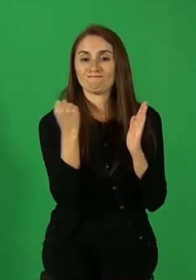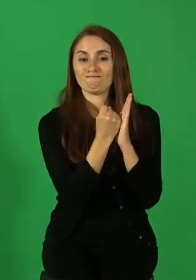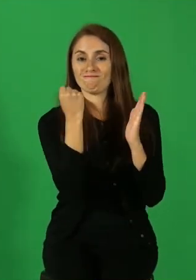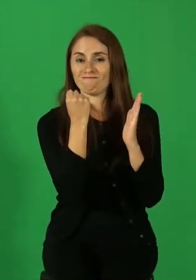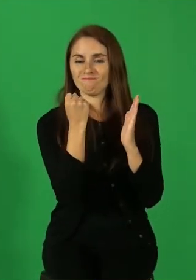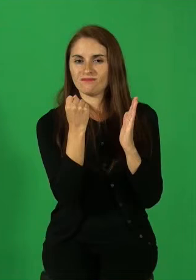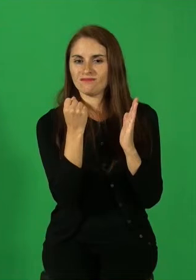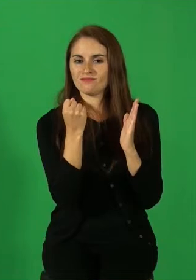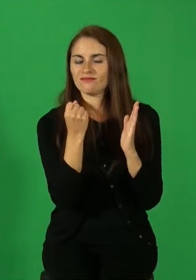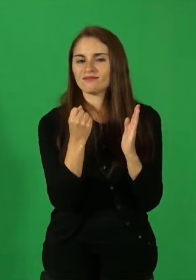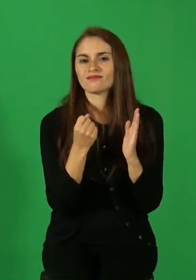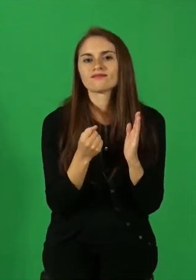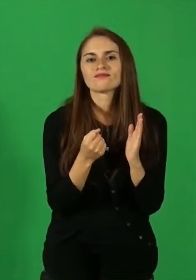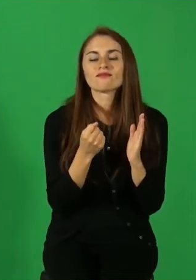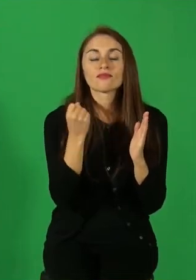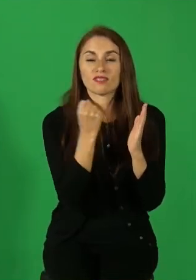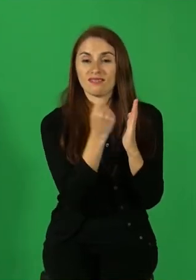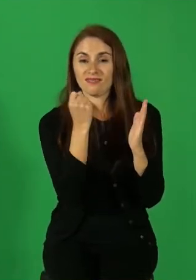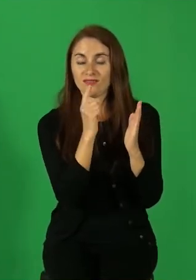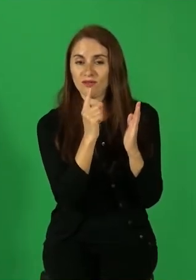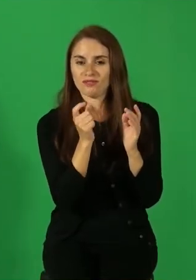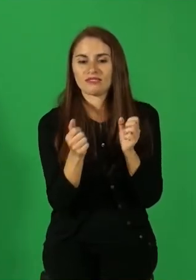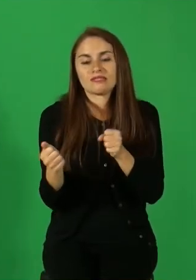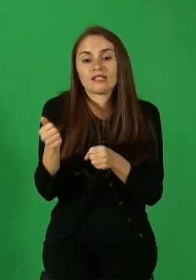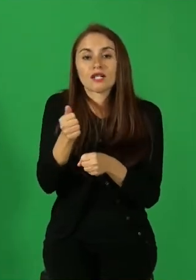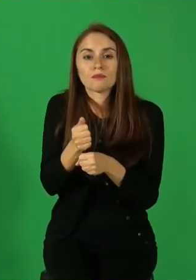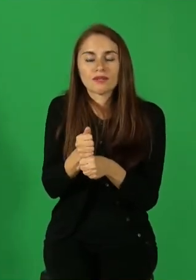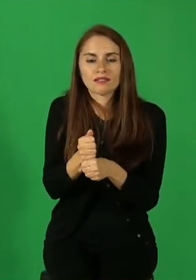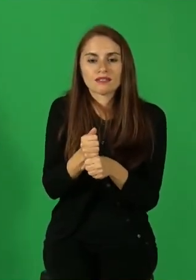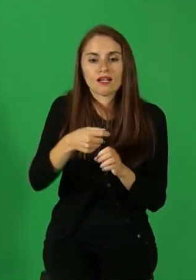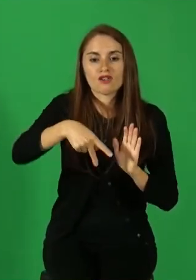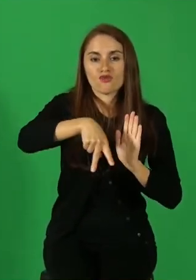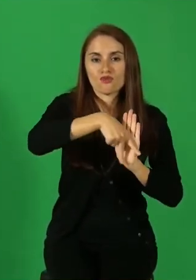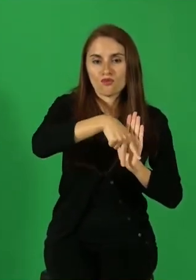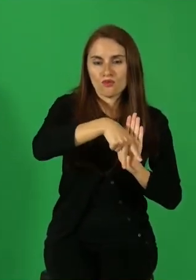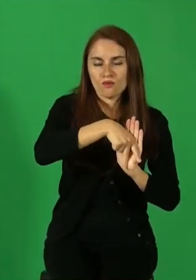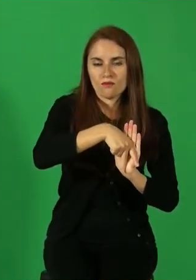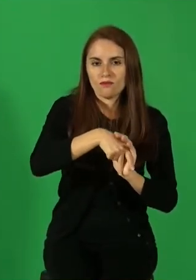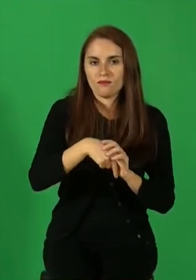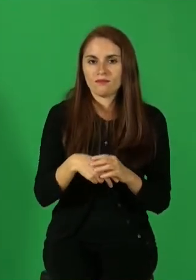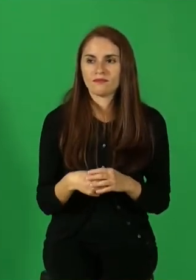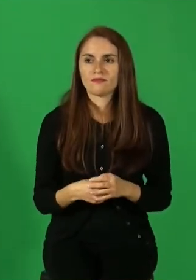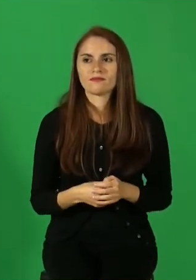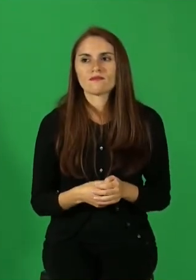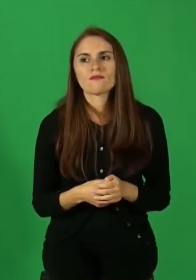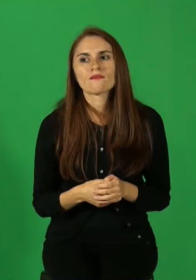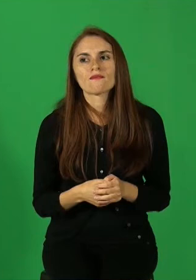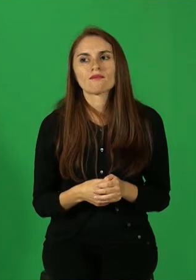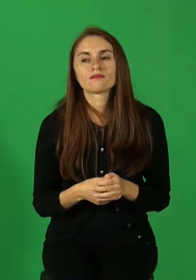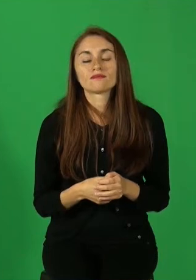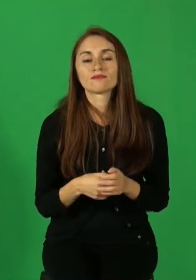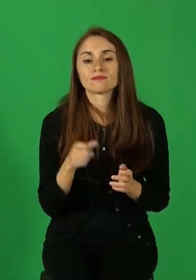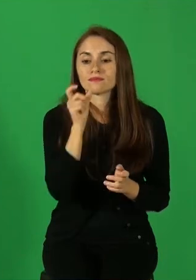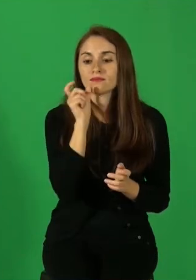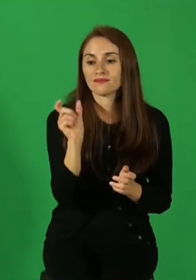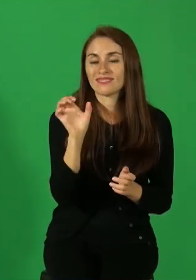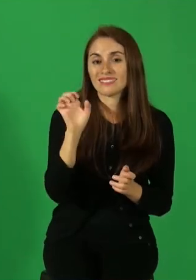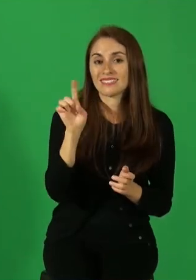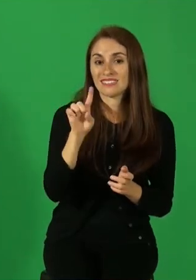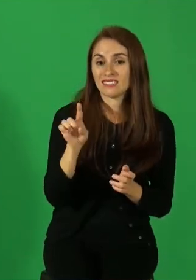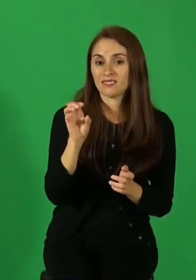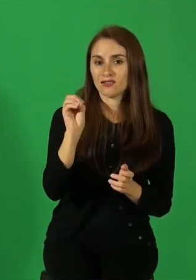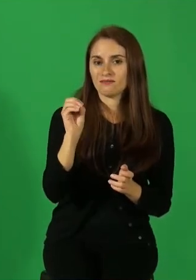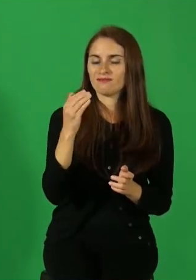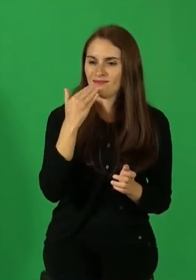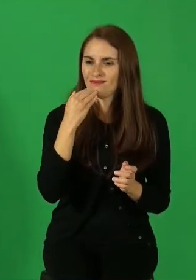normas, está reemplazando a normas. Y eso, que también es